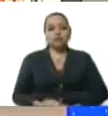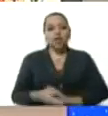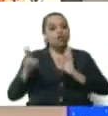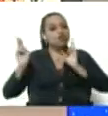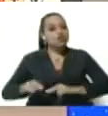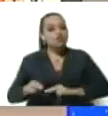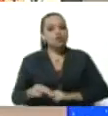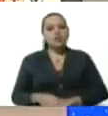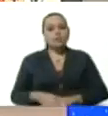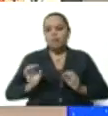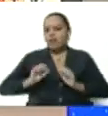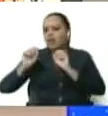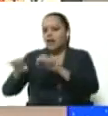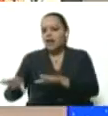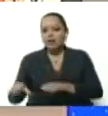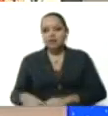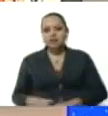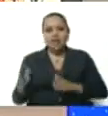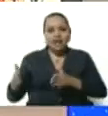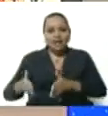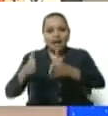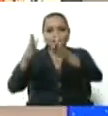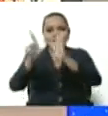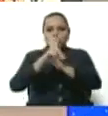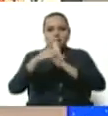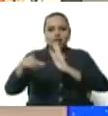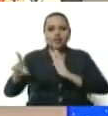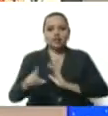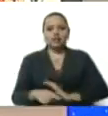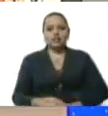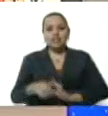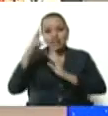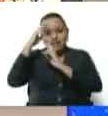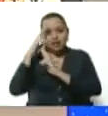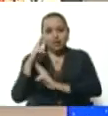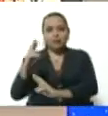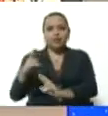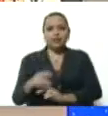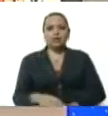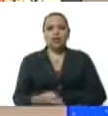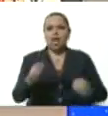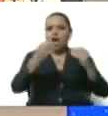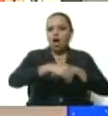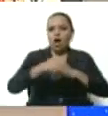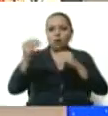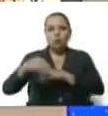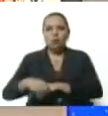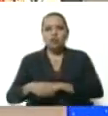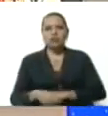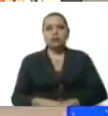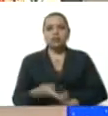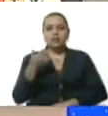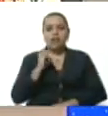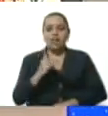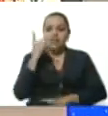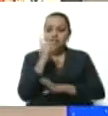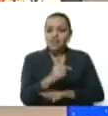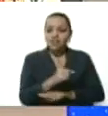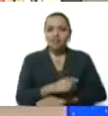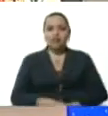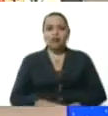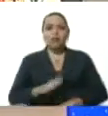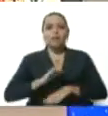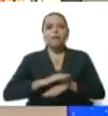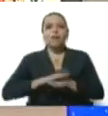jamás se va a apartar del camino de la legalidad y del respeto a los acuerdos a los cuales está obligado, porque